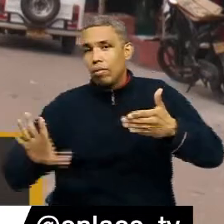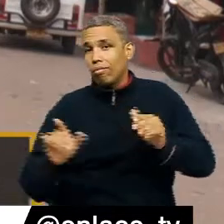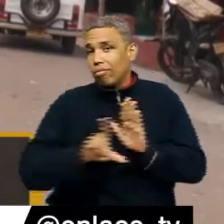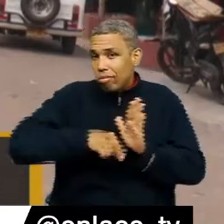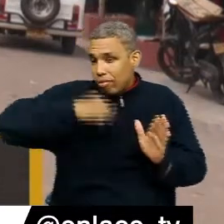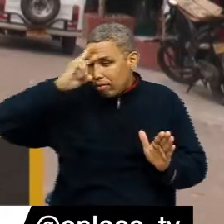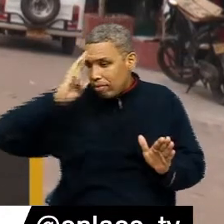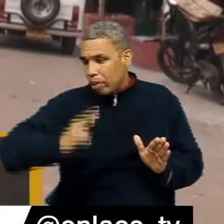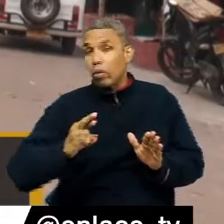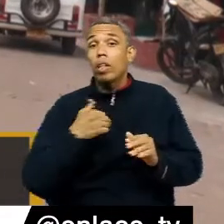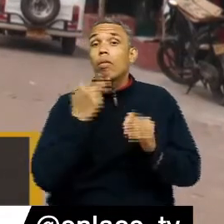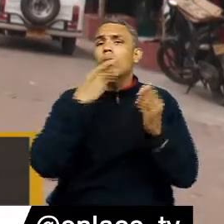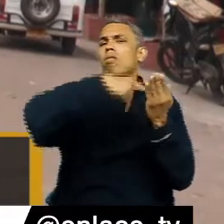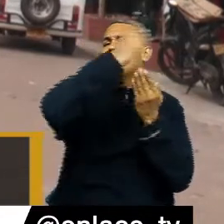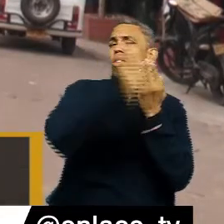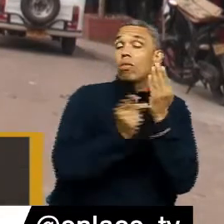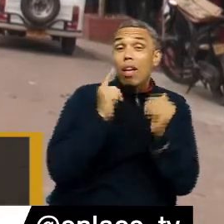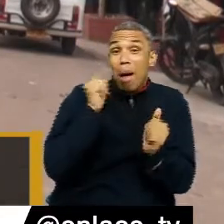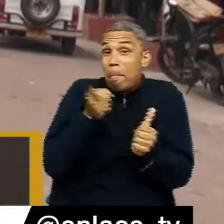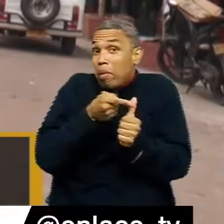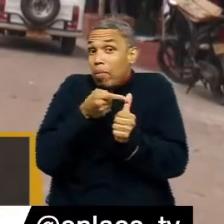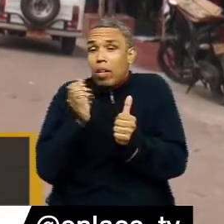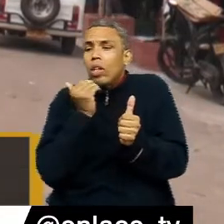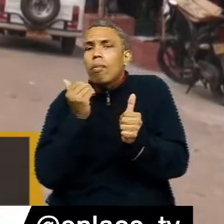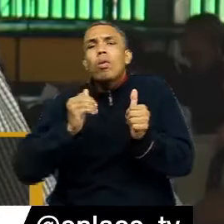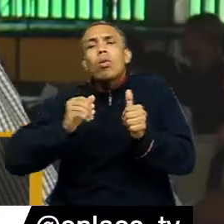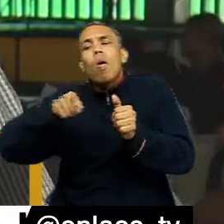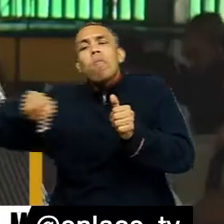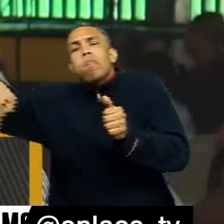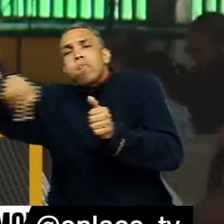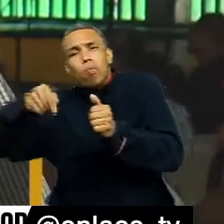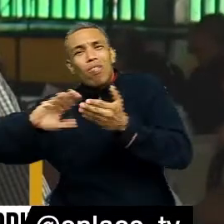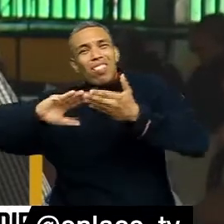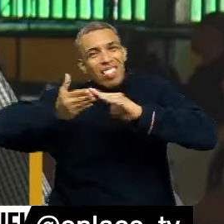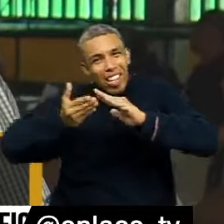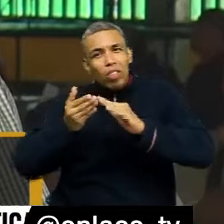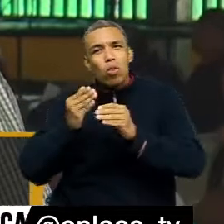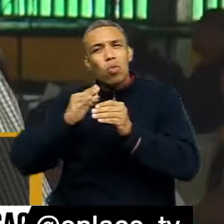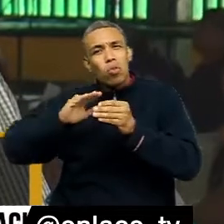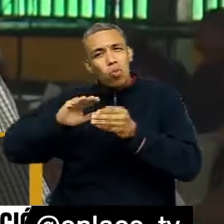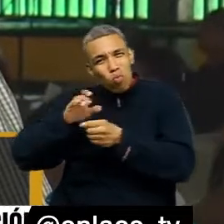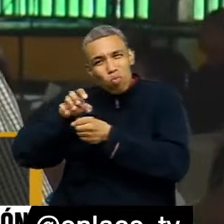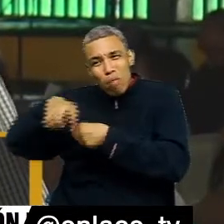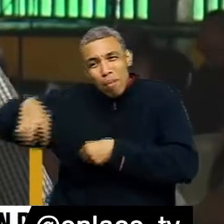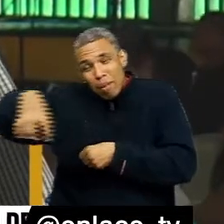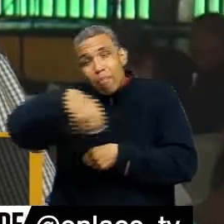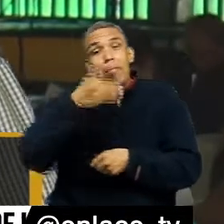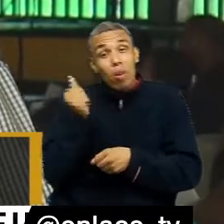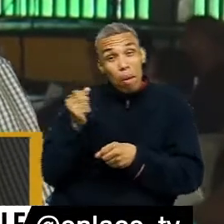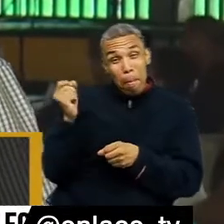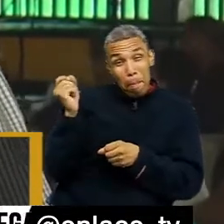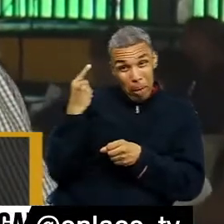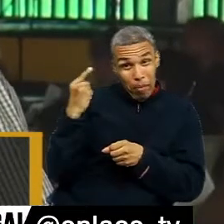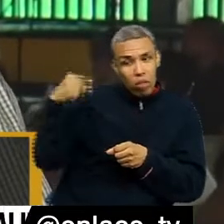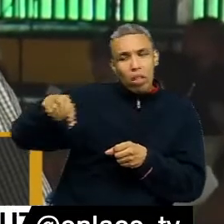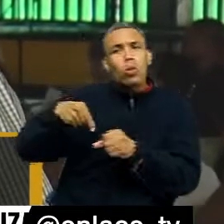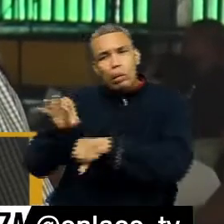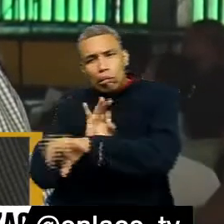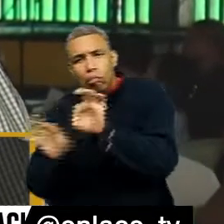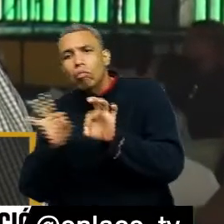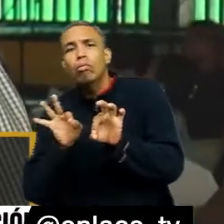este sector se le dé prioridad a quienes residen allí. Miremos de qué forma vamos a defender estos derechos laborales que